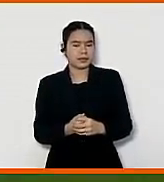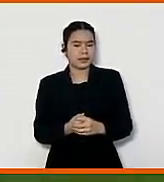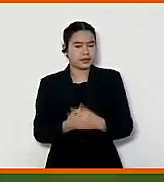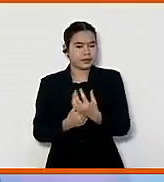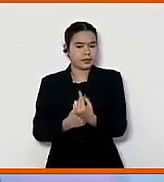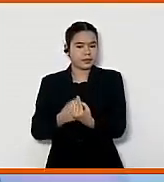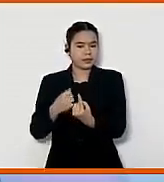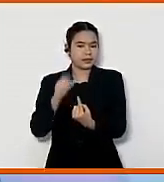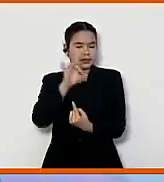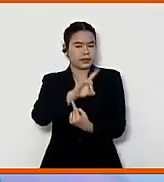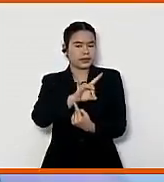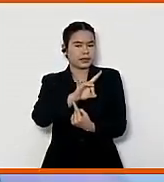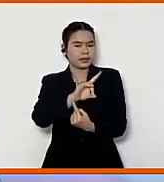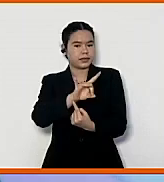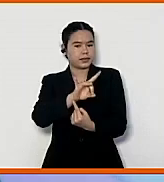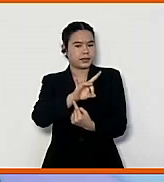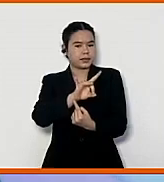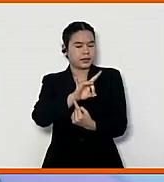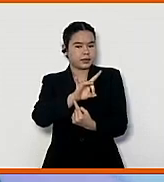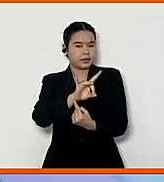8. Segundo dígito.